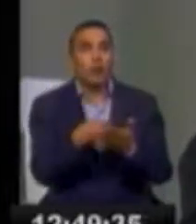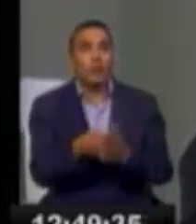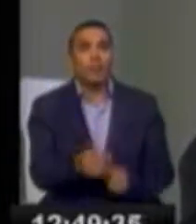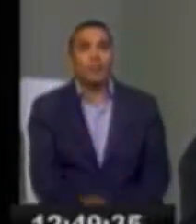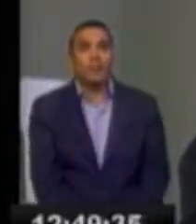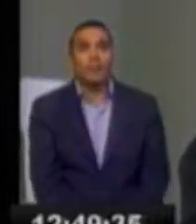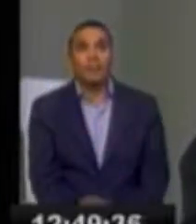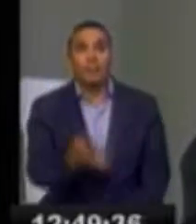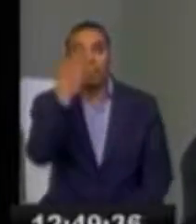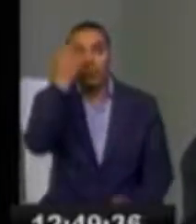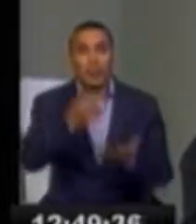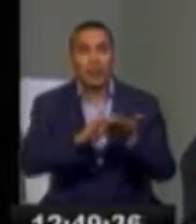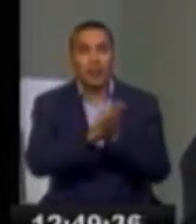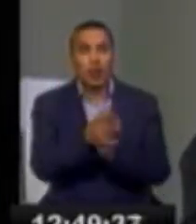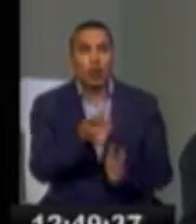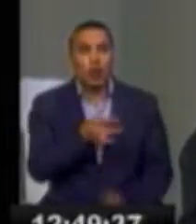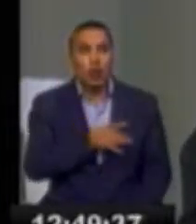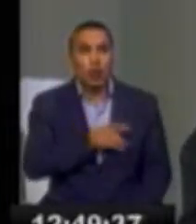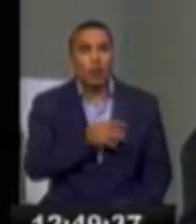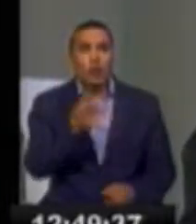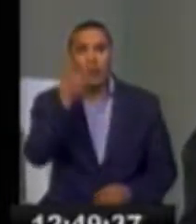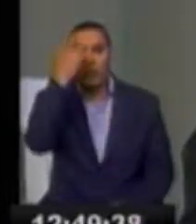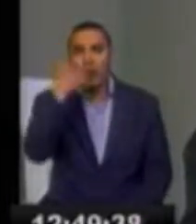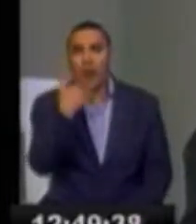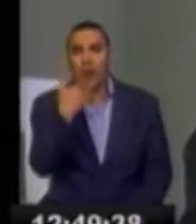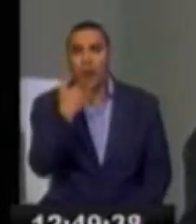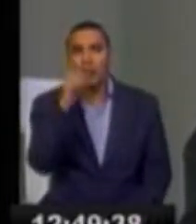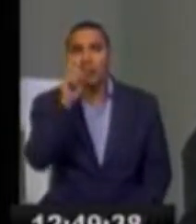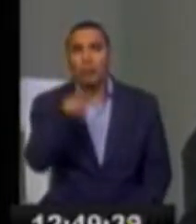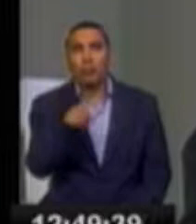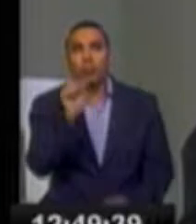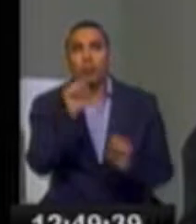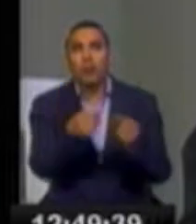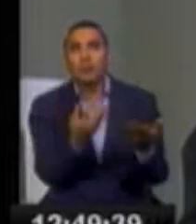Porque ningún dolor, ninguna enfermedad puede esperar.